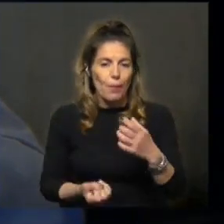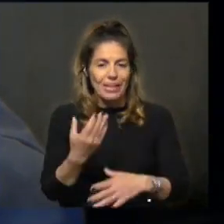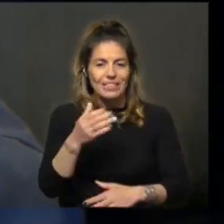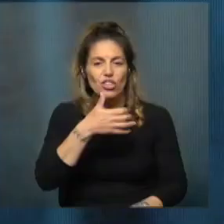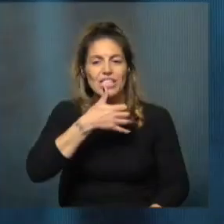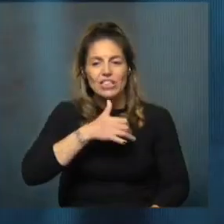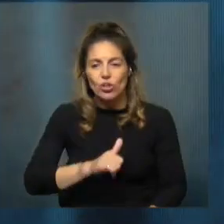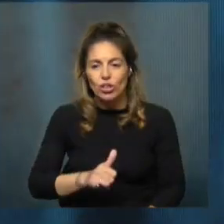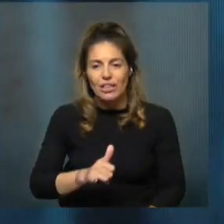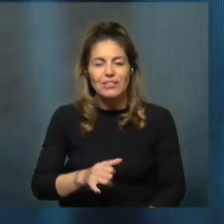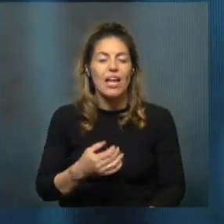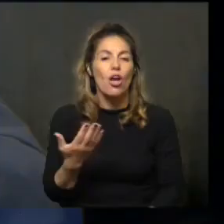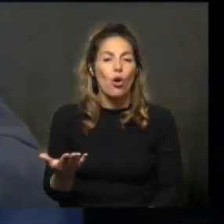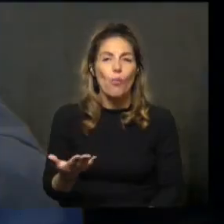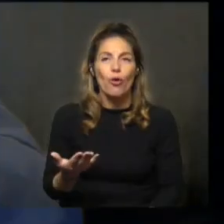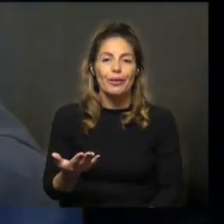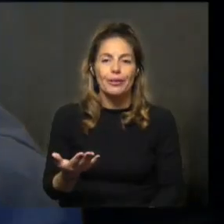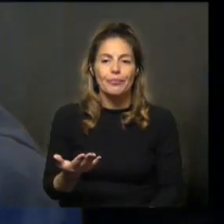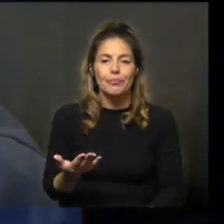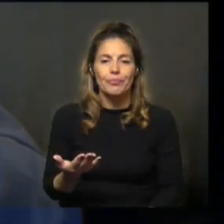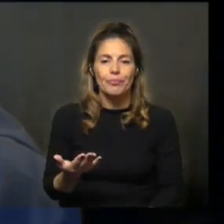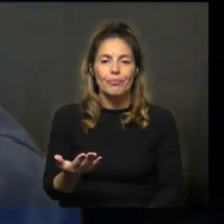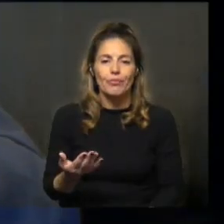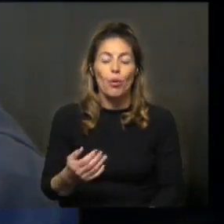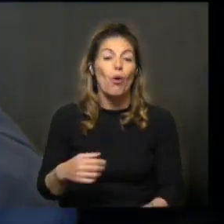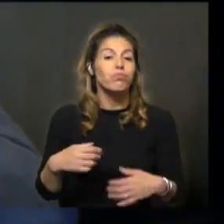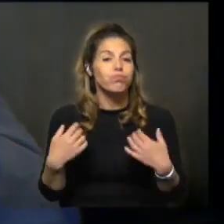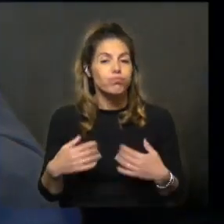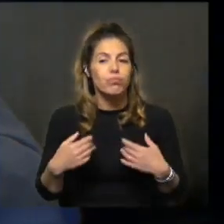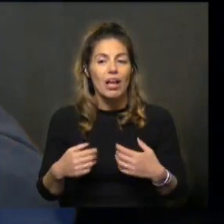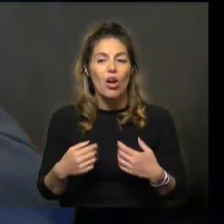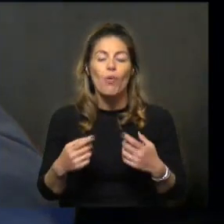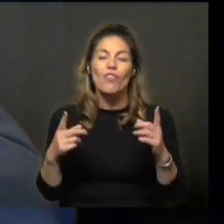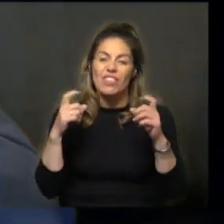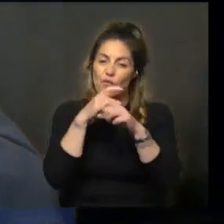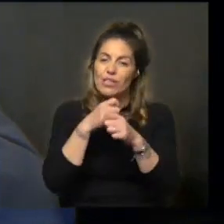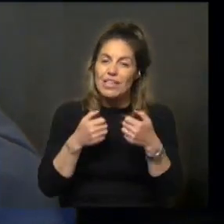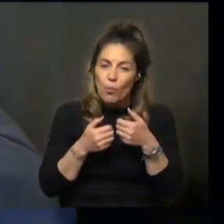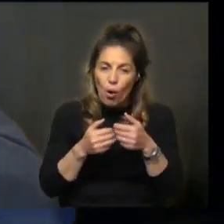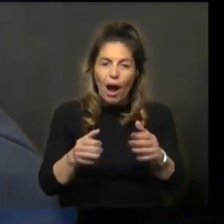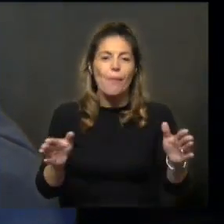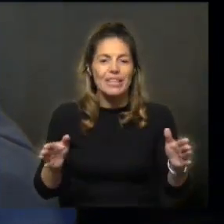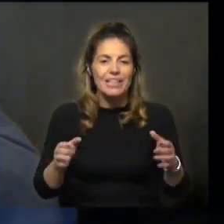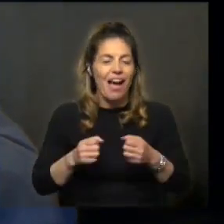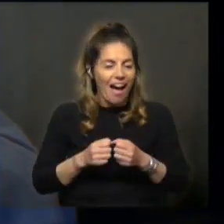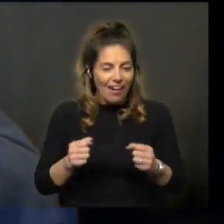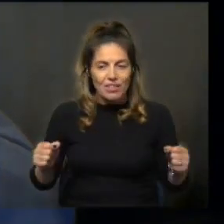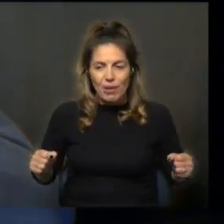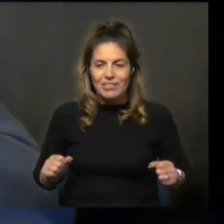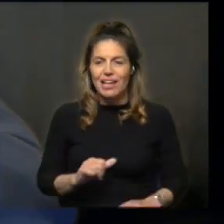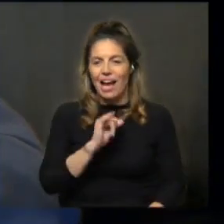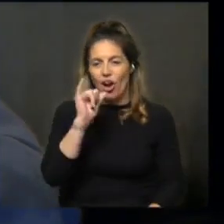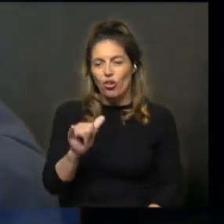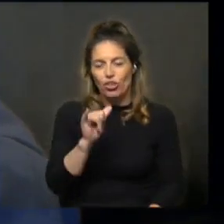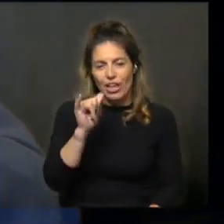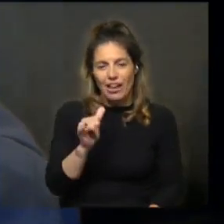historias como que como que costó mucho abrir el corazón y animarse a contar experiencias muy